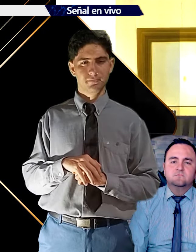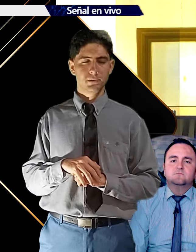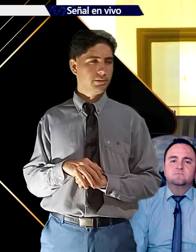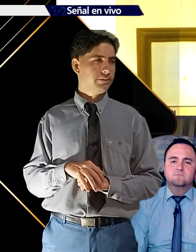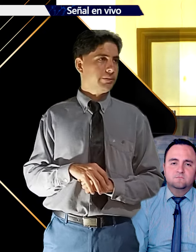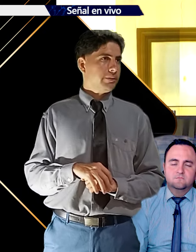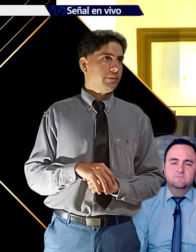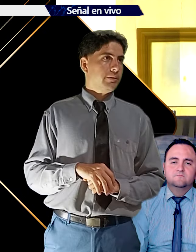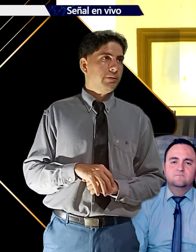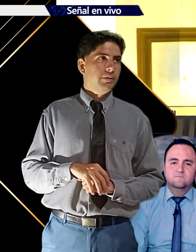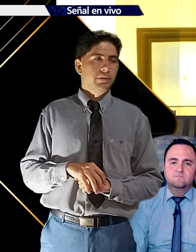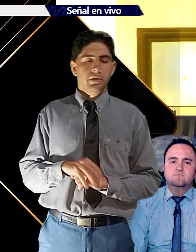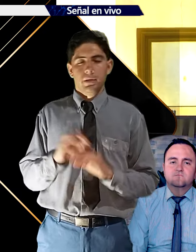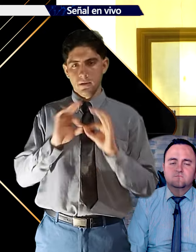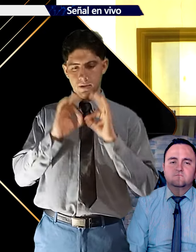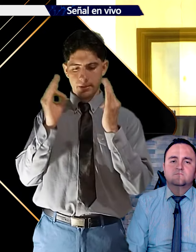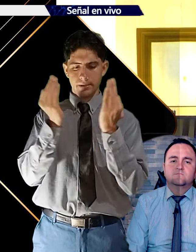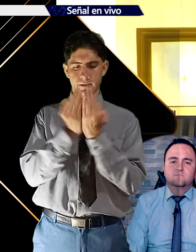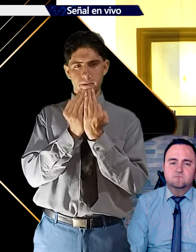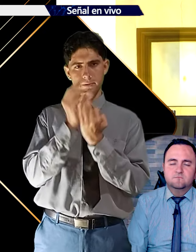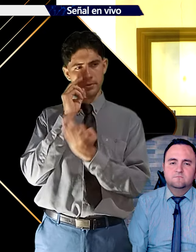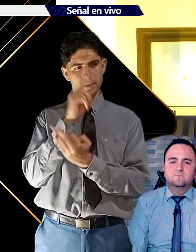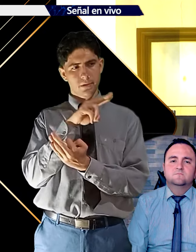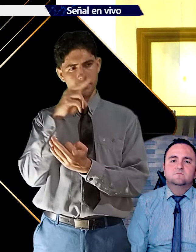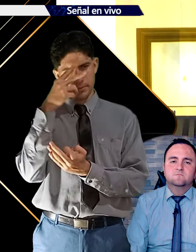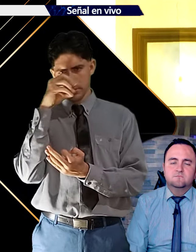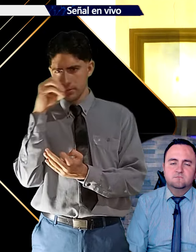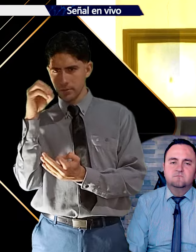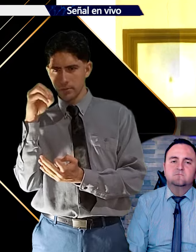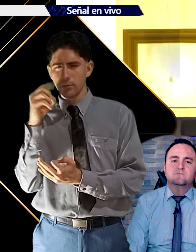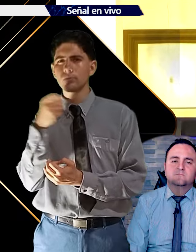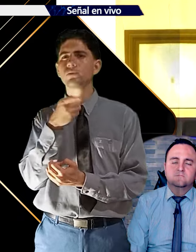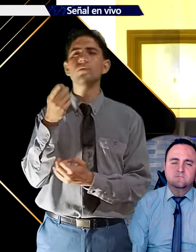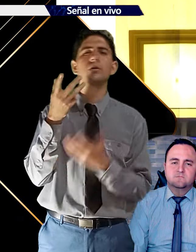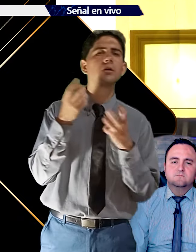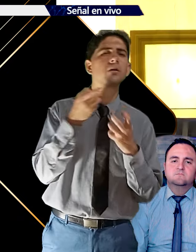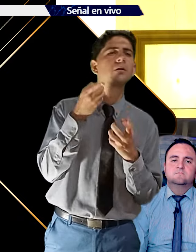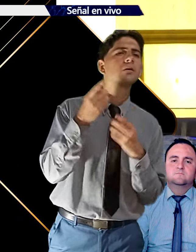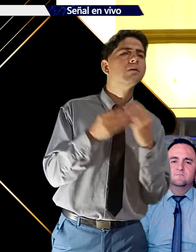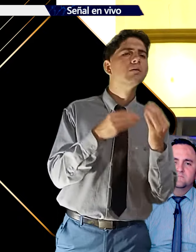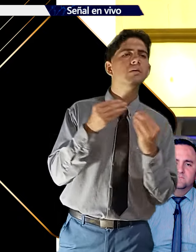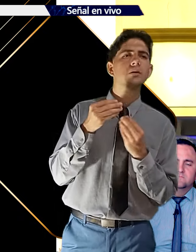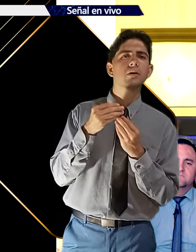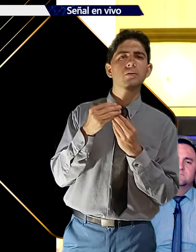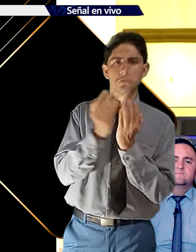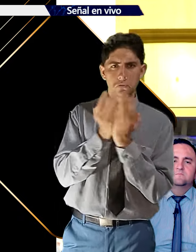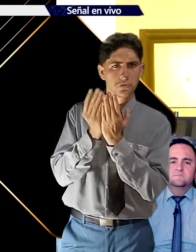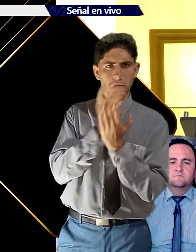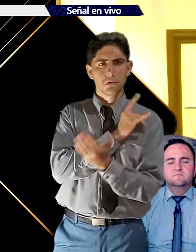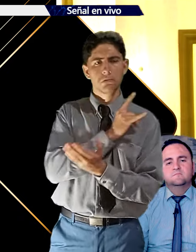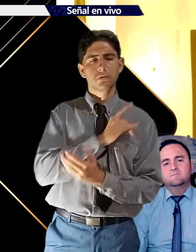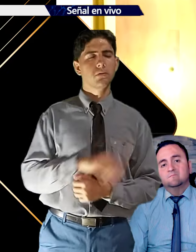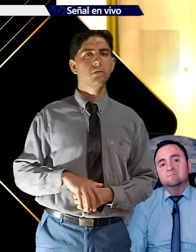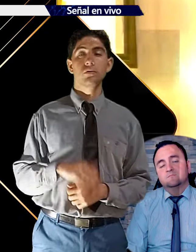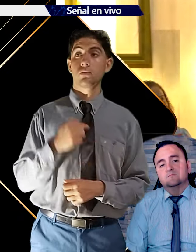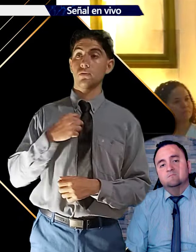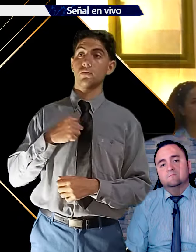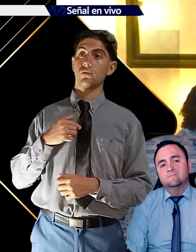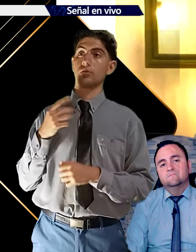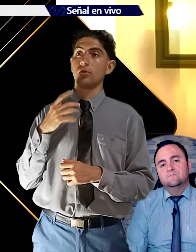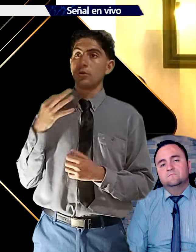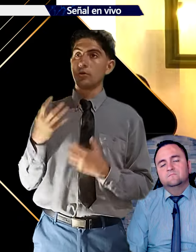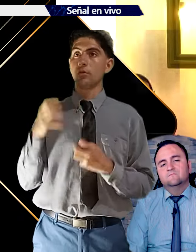había ese tipo de cosas, pero no había una comunión. Y yo sí notaba que en el culto de oración familiar que teníamos, yo sí notaba, yo le decía a mis hijos, ¿ustedes qué quieren ser